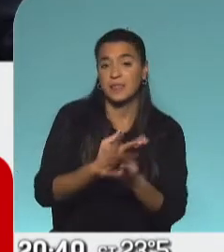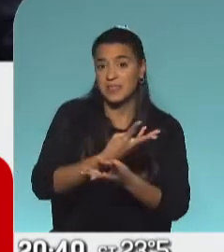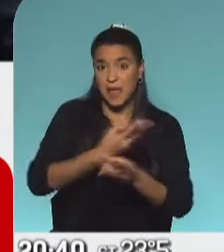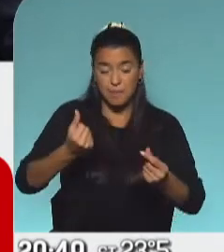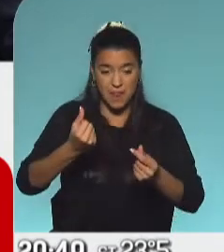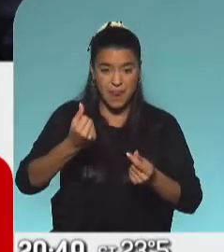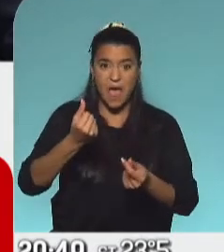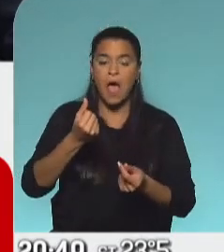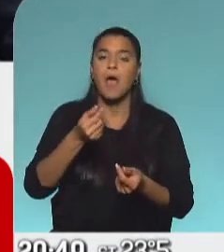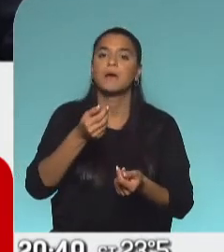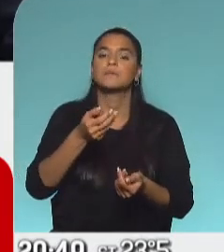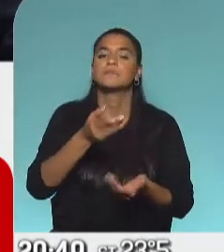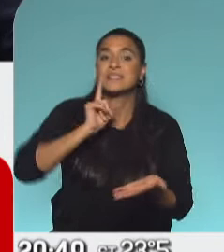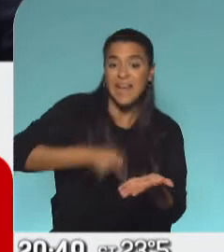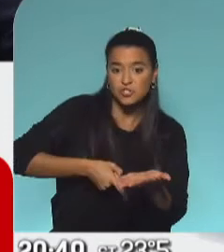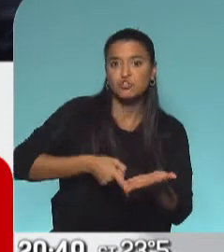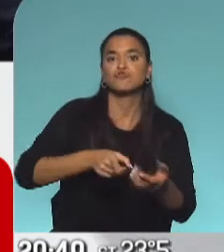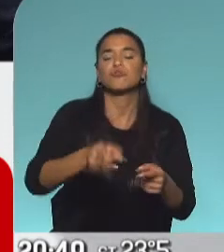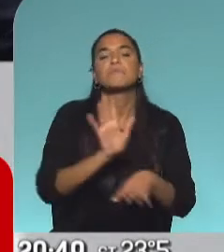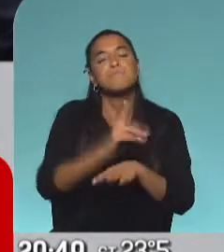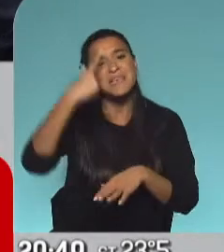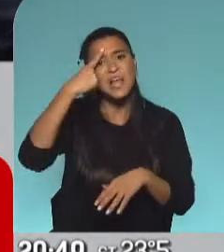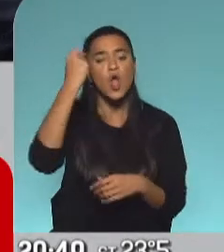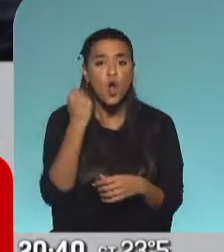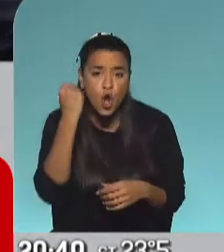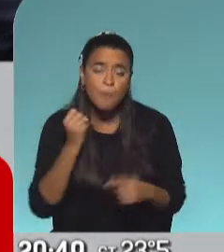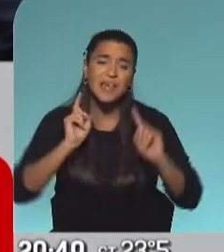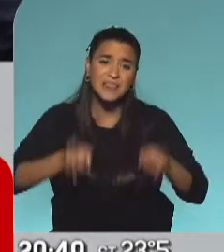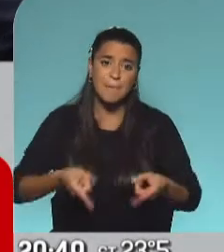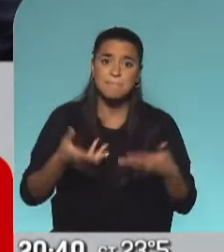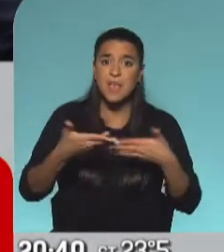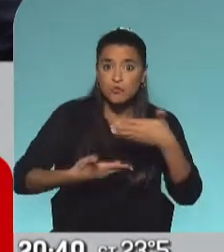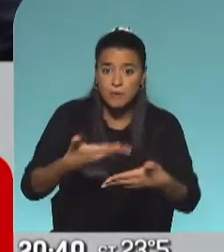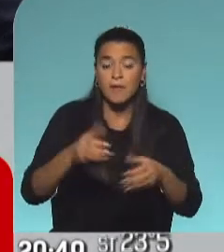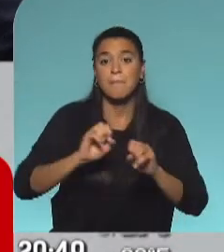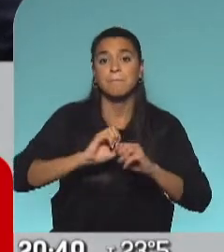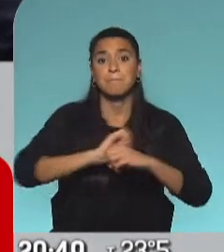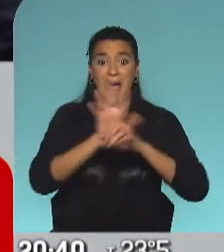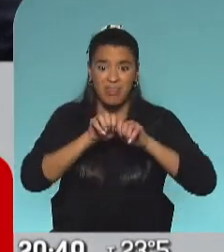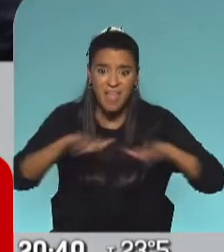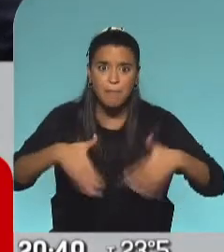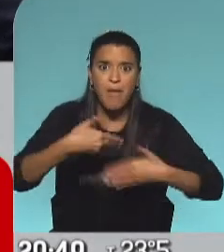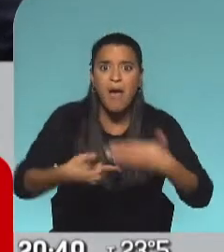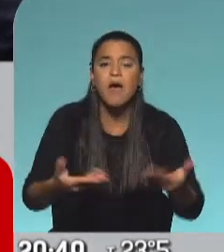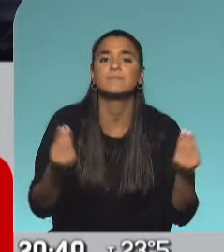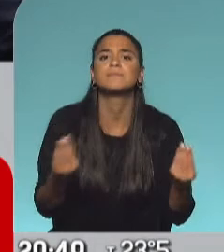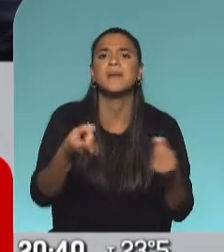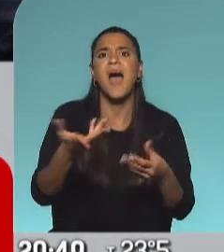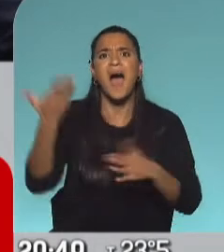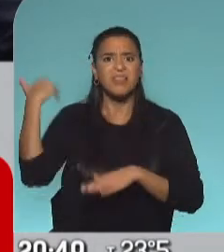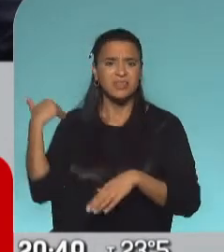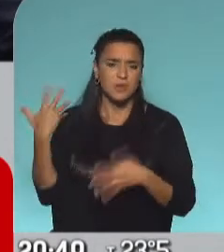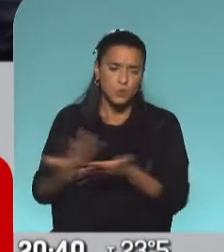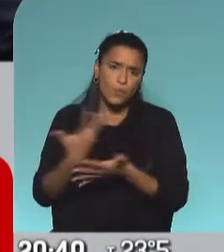sancionar esto, fundamentalmente pensando desde lo económico y el impacto que va a generar en la economía la pandemia y lo que se venía sufriendo ya desde